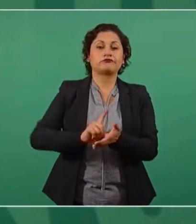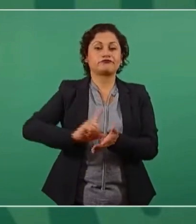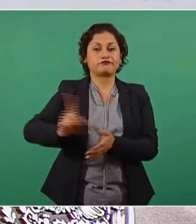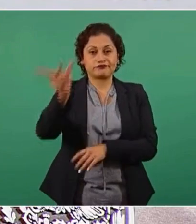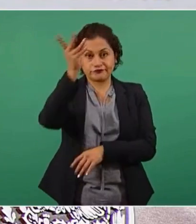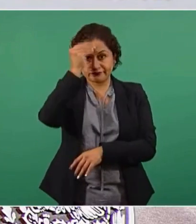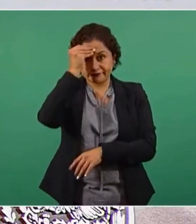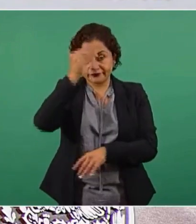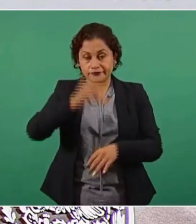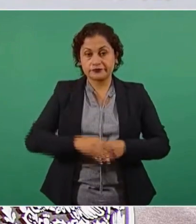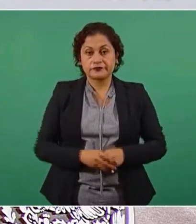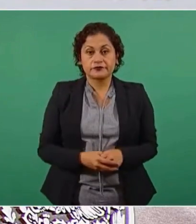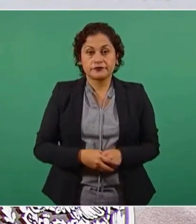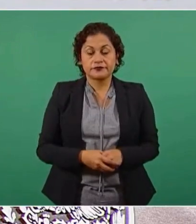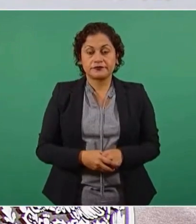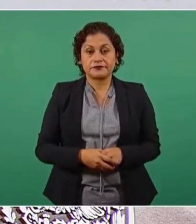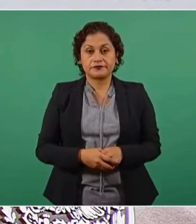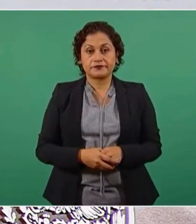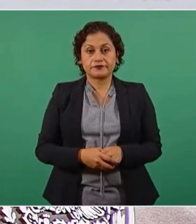Fueron